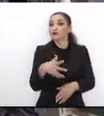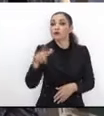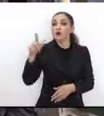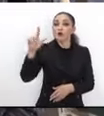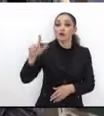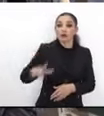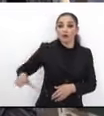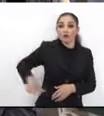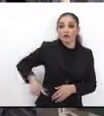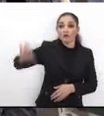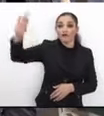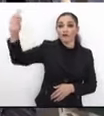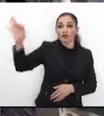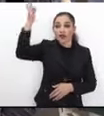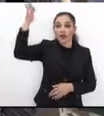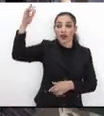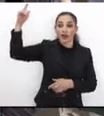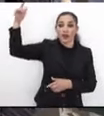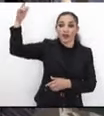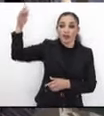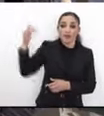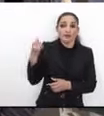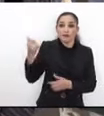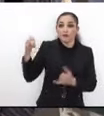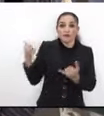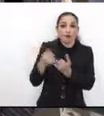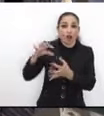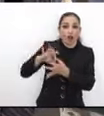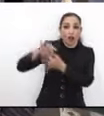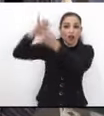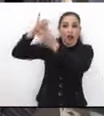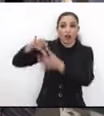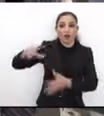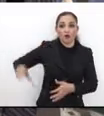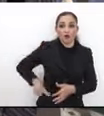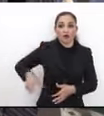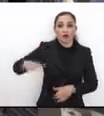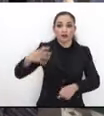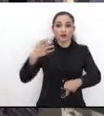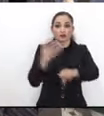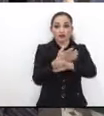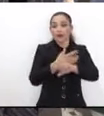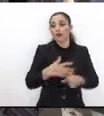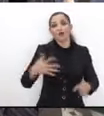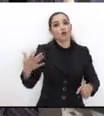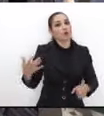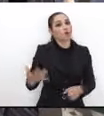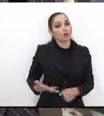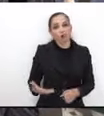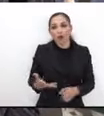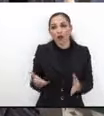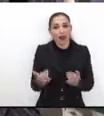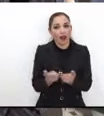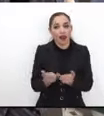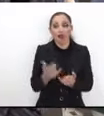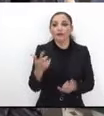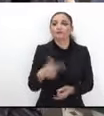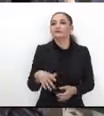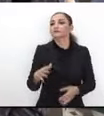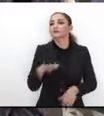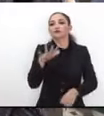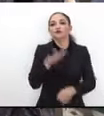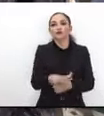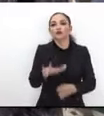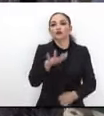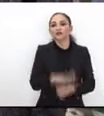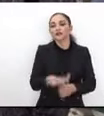gobierno municipal con la intervención del señor gobernador, del gobierno del estado, serán suficientes para pues, salir, como lo